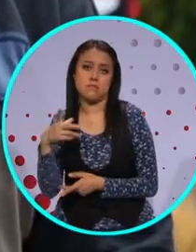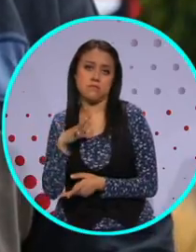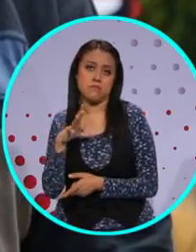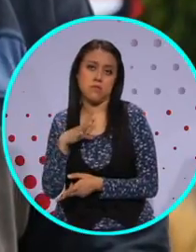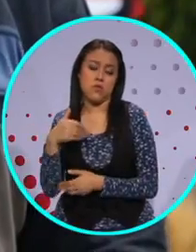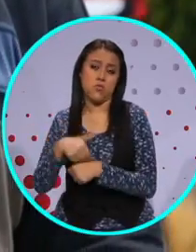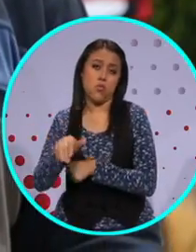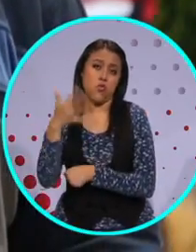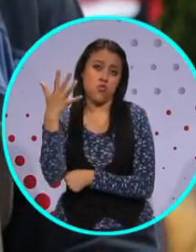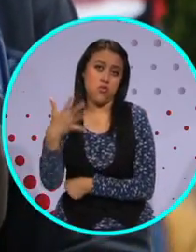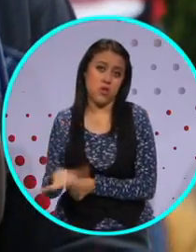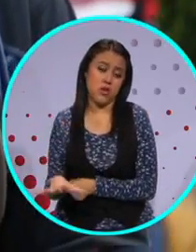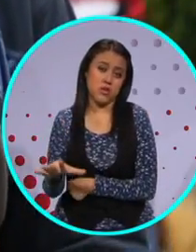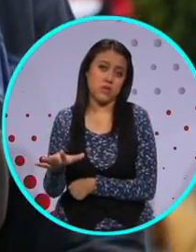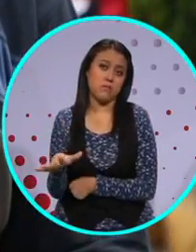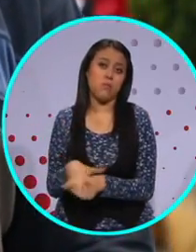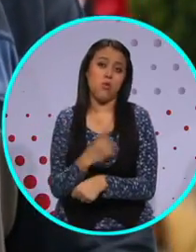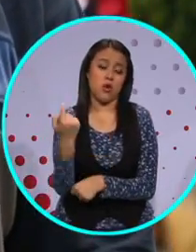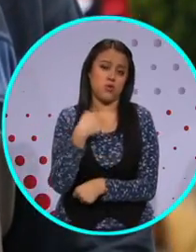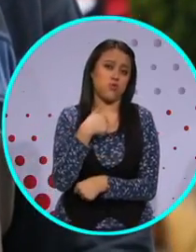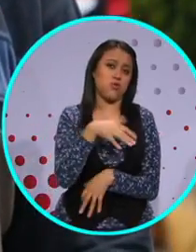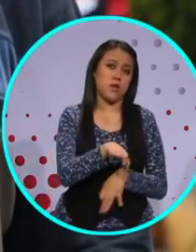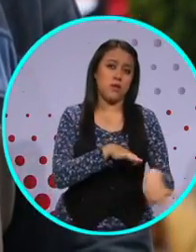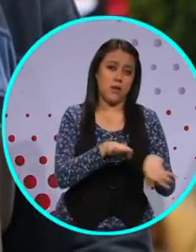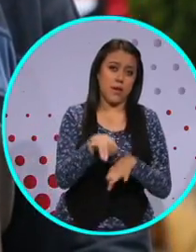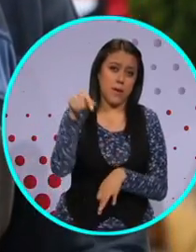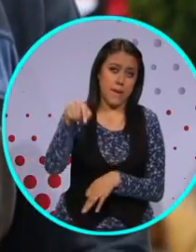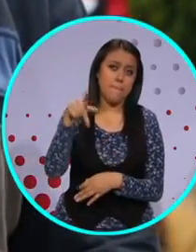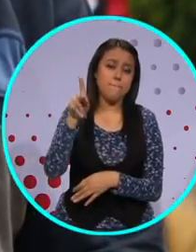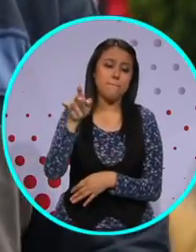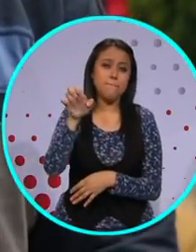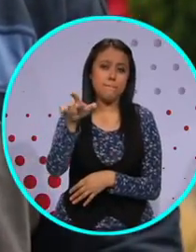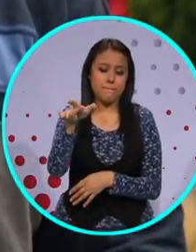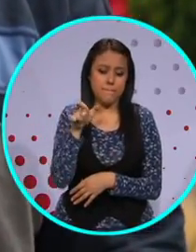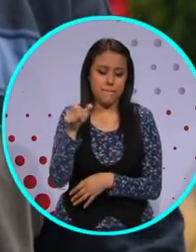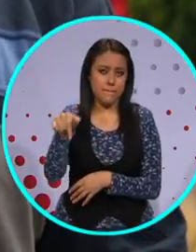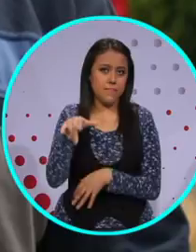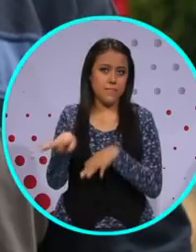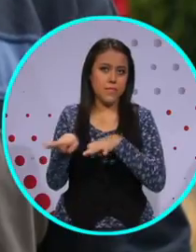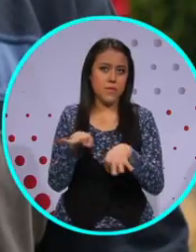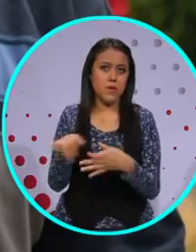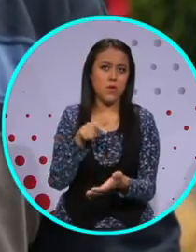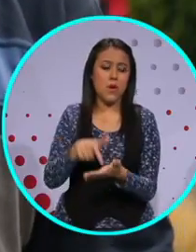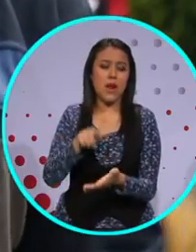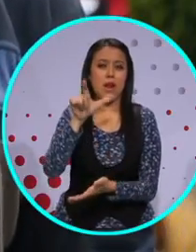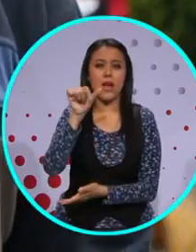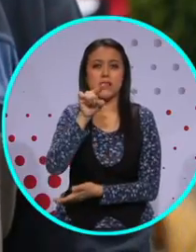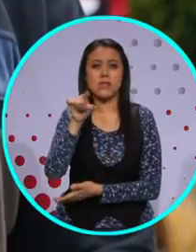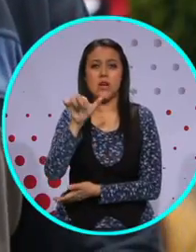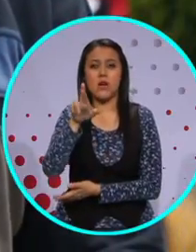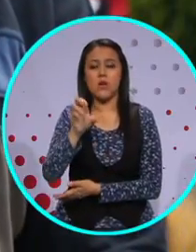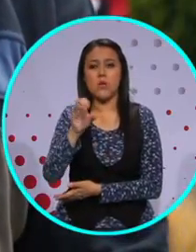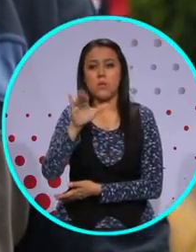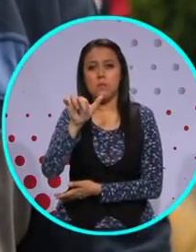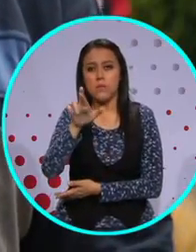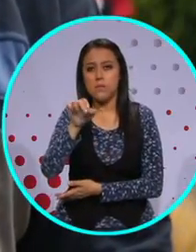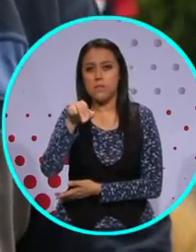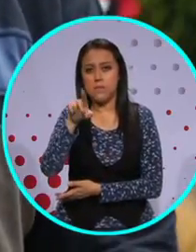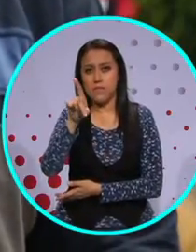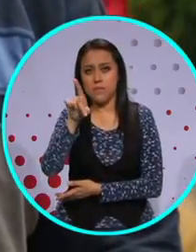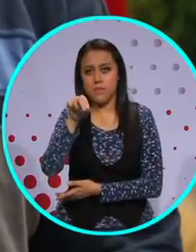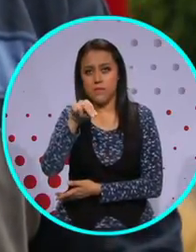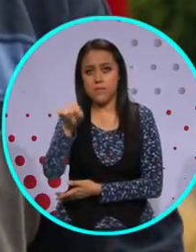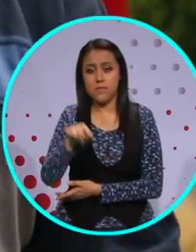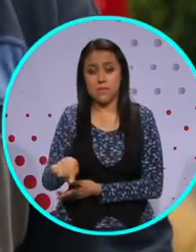sección 10 porque yo soy trabajador petrolero de ciudad lázaro cárdenas la demanda la